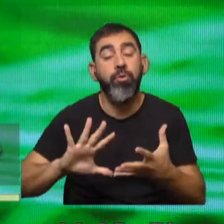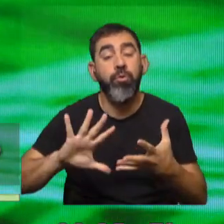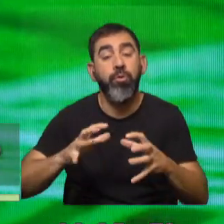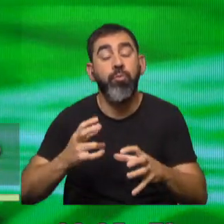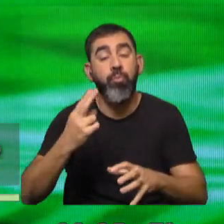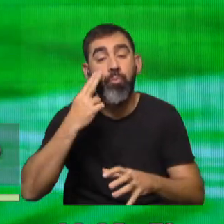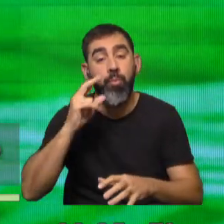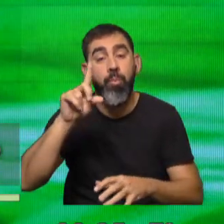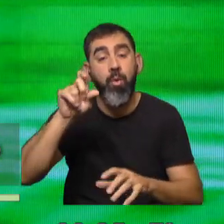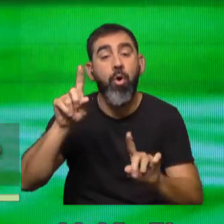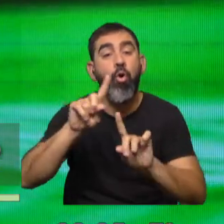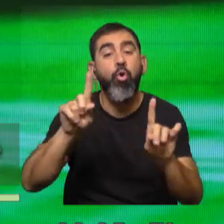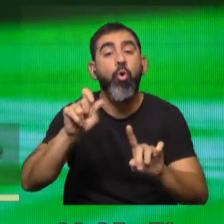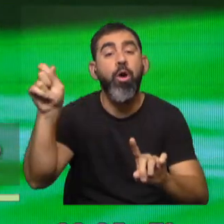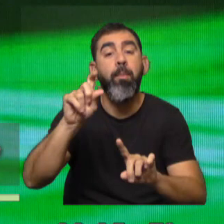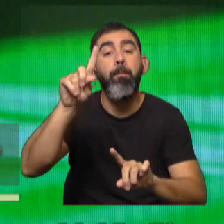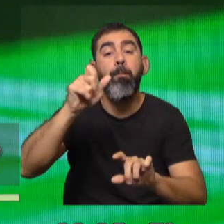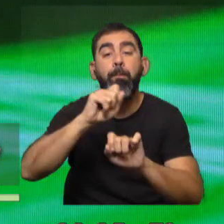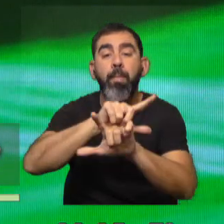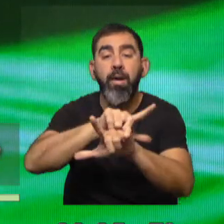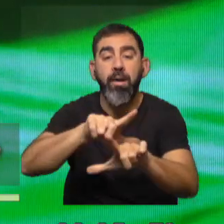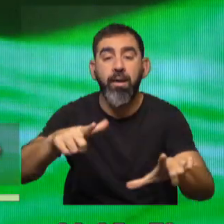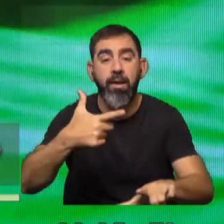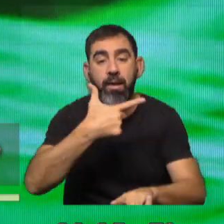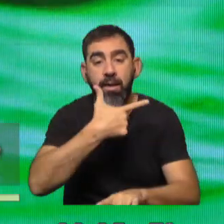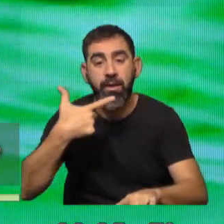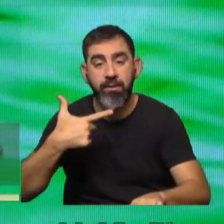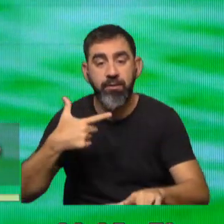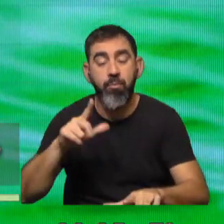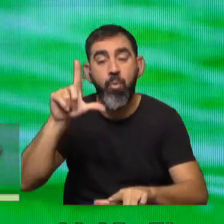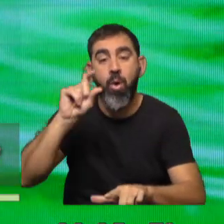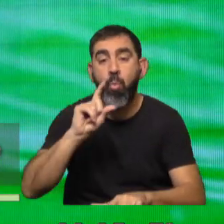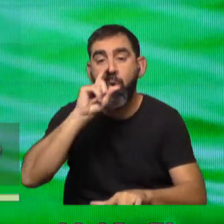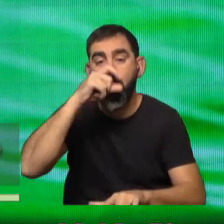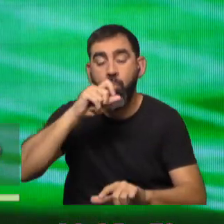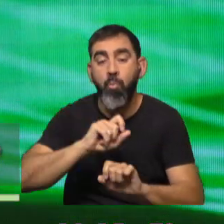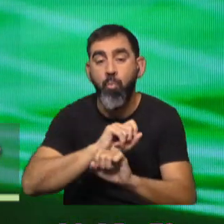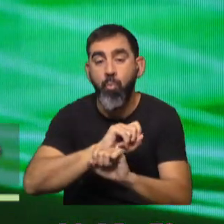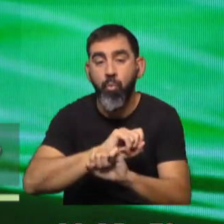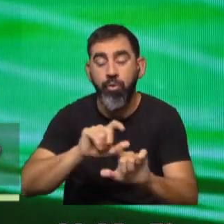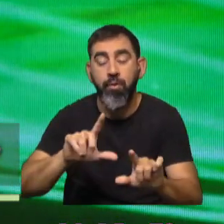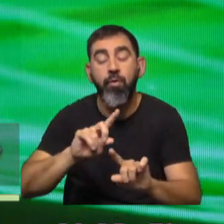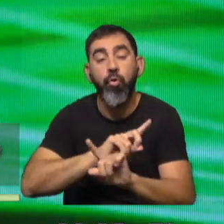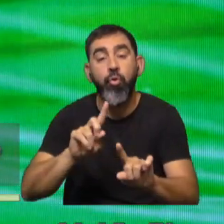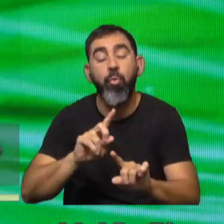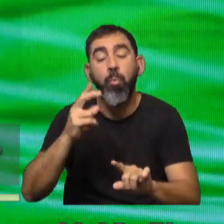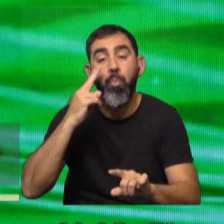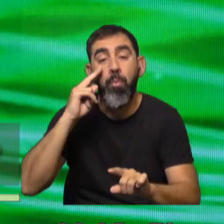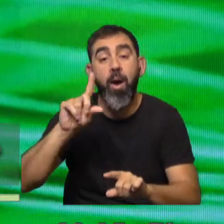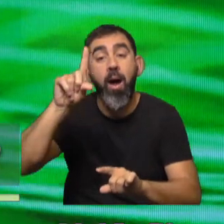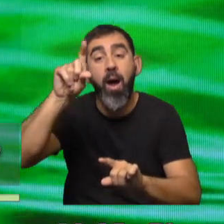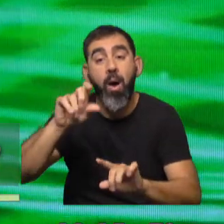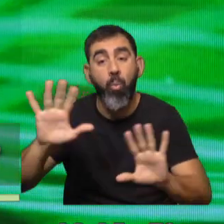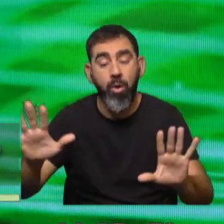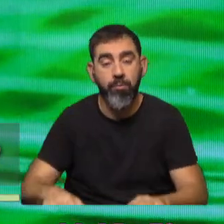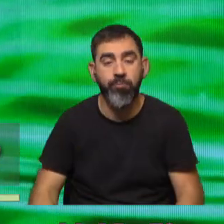no dice emergencia del agua potable o no dice emergencia el agua potable Montevideo dice crisis hídrica en ese